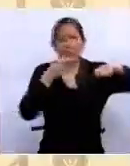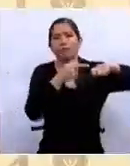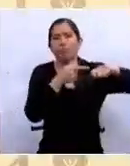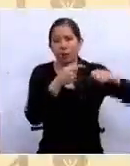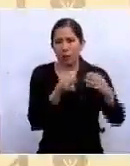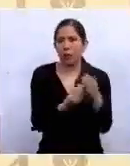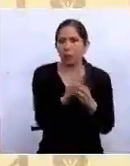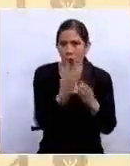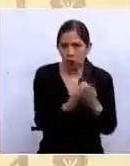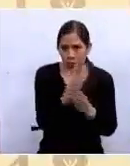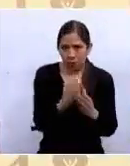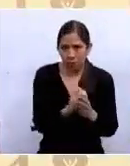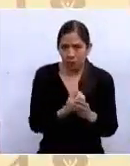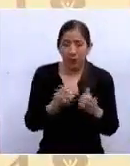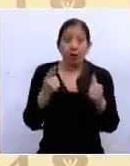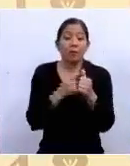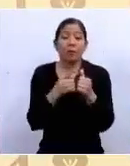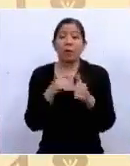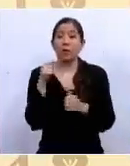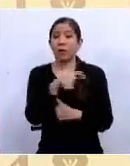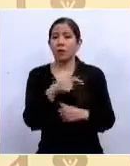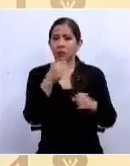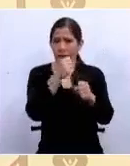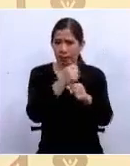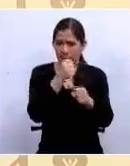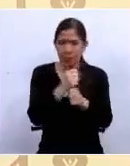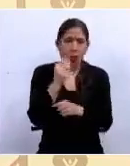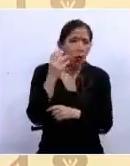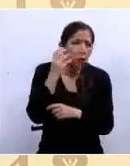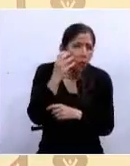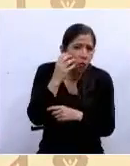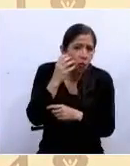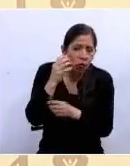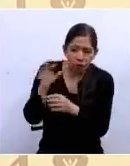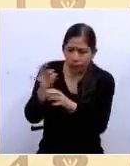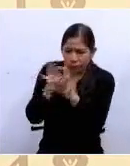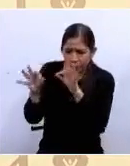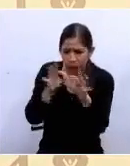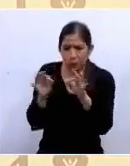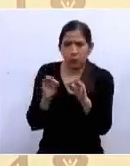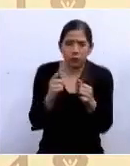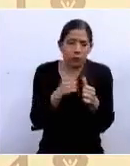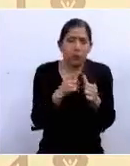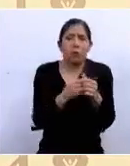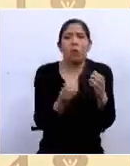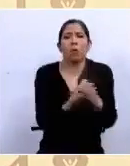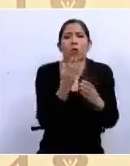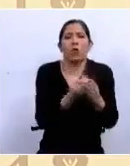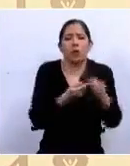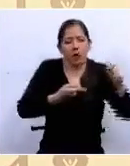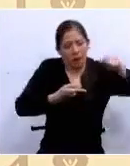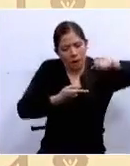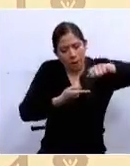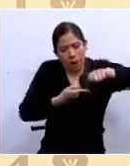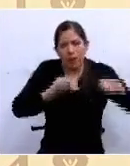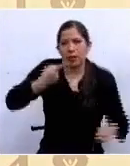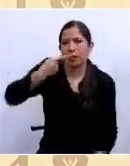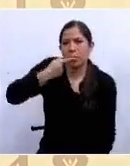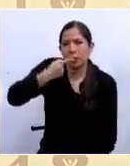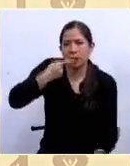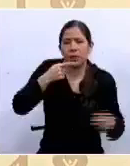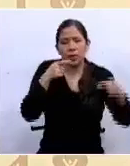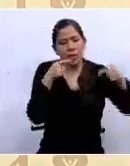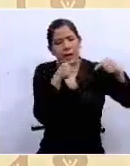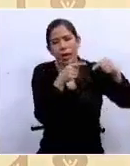desarrollo de la industria de la química básica de la hoja de coca y dentífricos, ¿no? Porque inicialmente vamos a apuntar